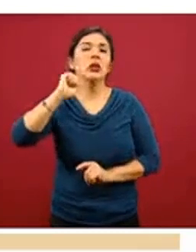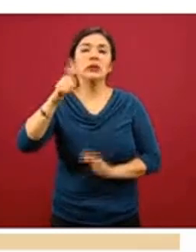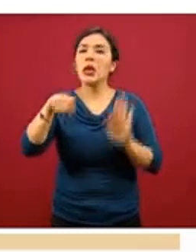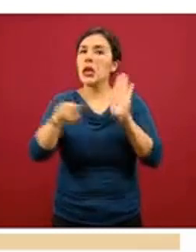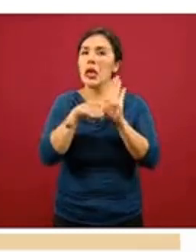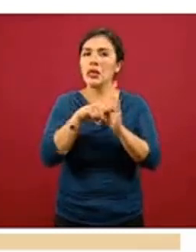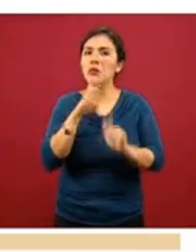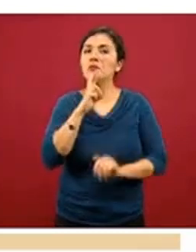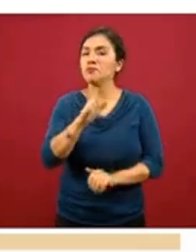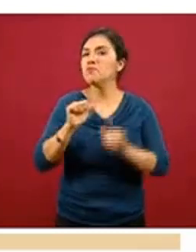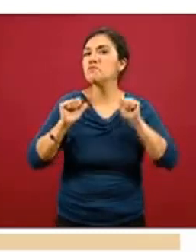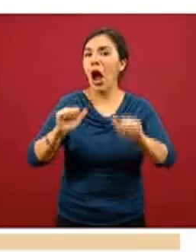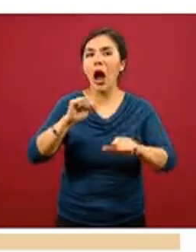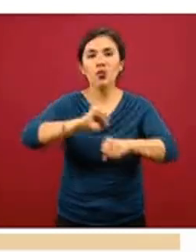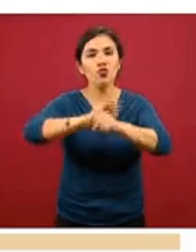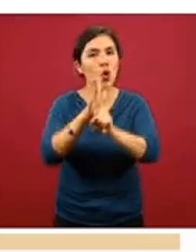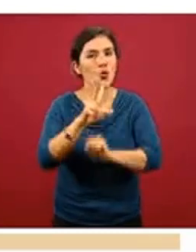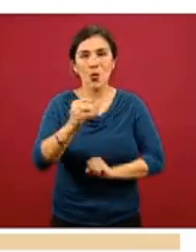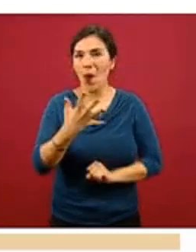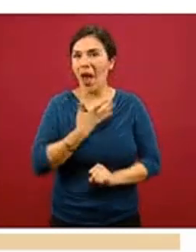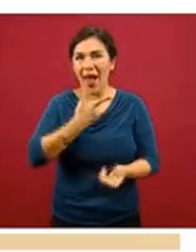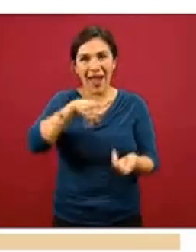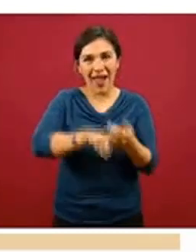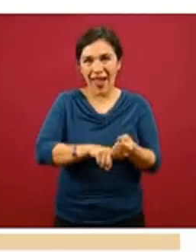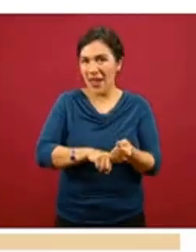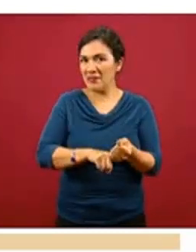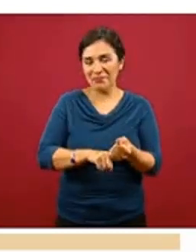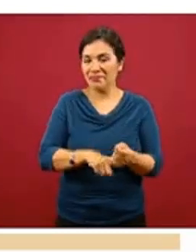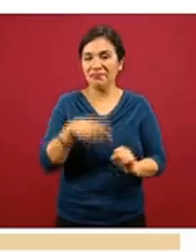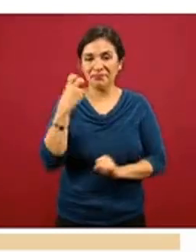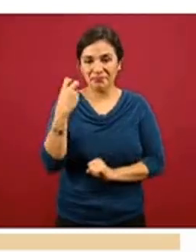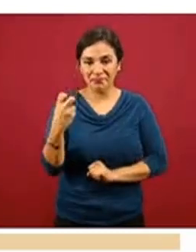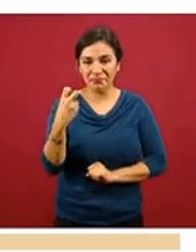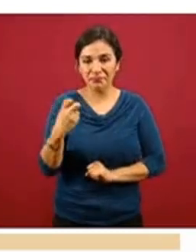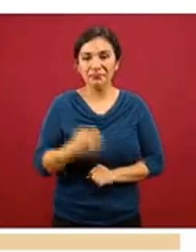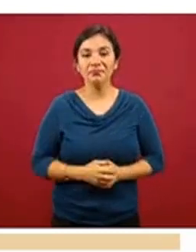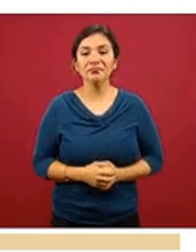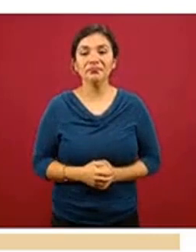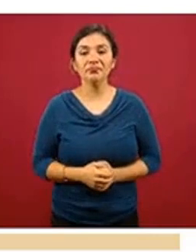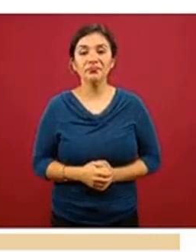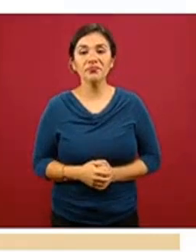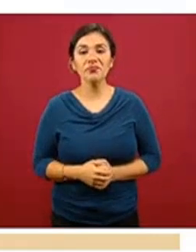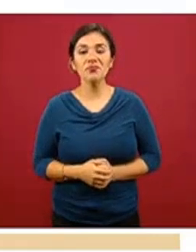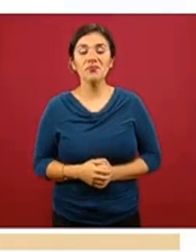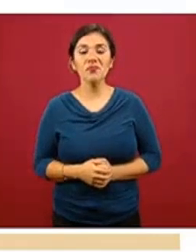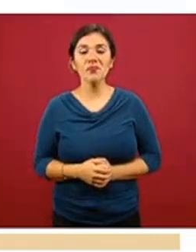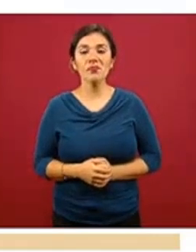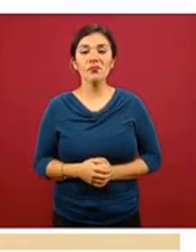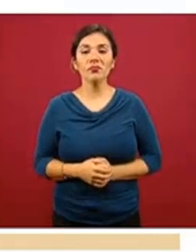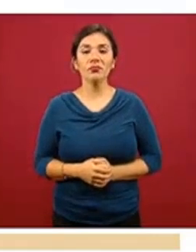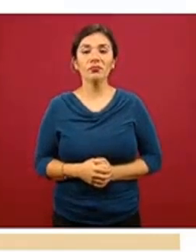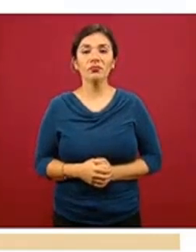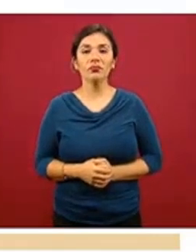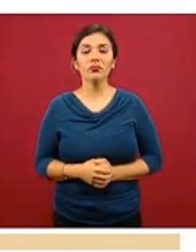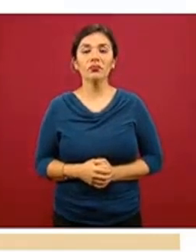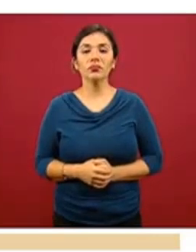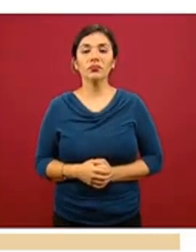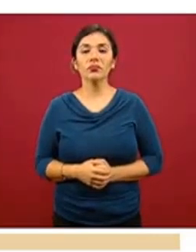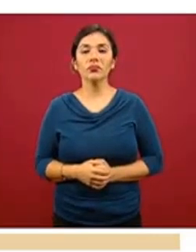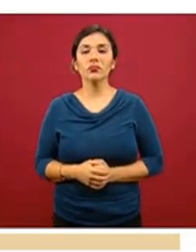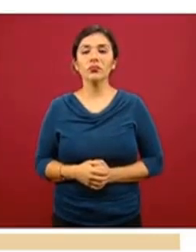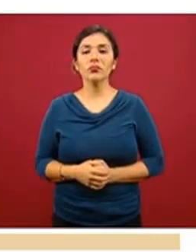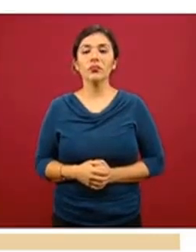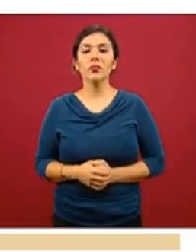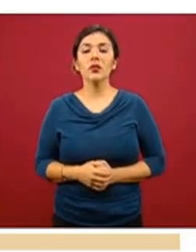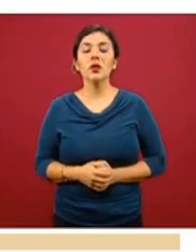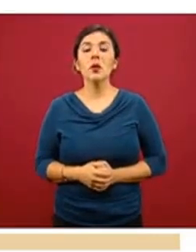262.117 dieron negativas, no fueron positivas a la prueba con el virus SARS-CoV-2, por lo tanto se descartan como